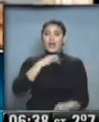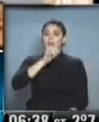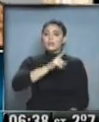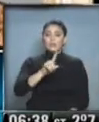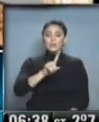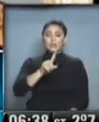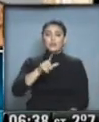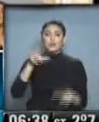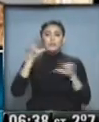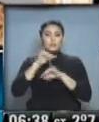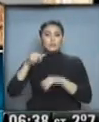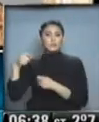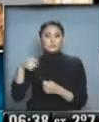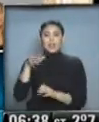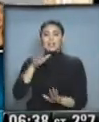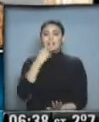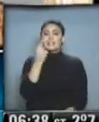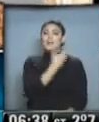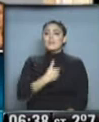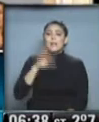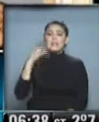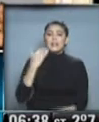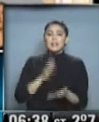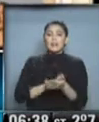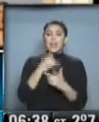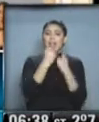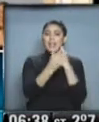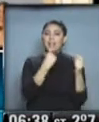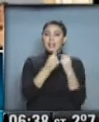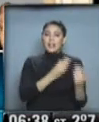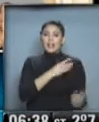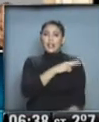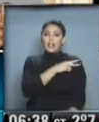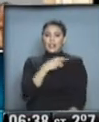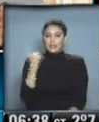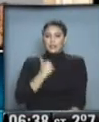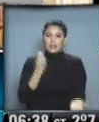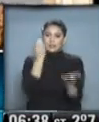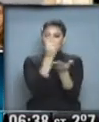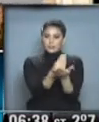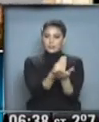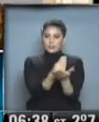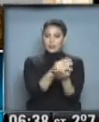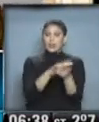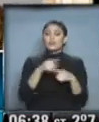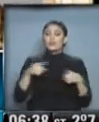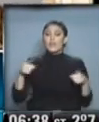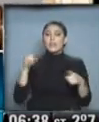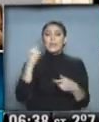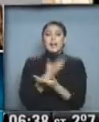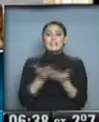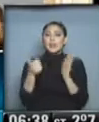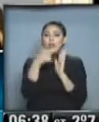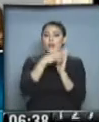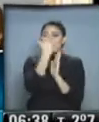linchamientos mediáticos, lo dijo la presidenta en referencia a las críticas por la designación de Milani al frente del ejército. Fue durante la presentación de un